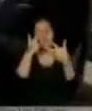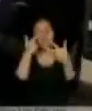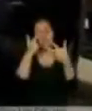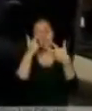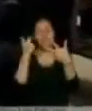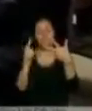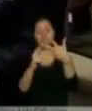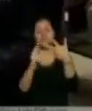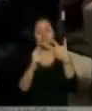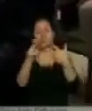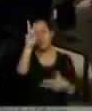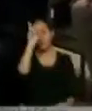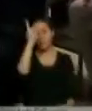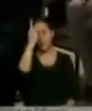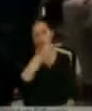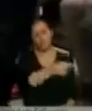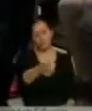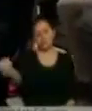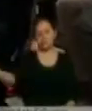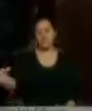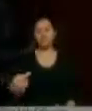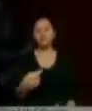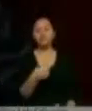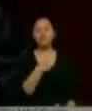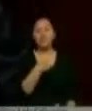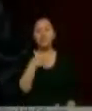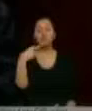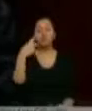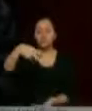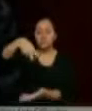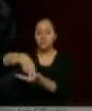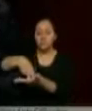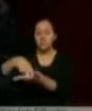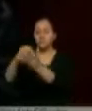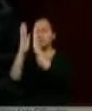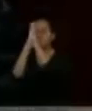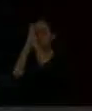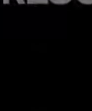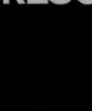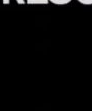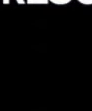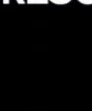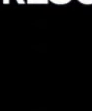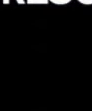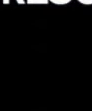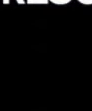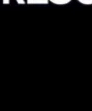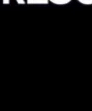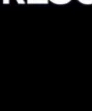Se equivocaron de persona. Yo solo me arrodillo ante Dios para estar de pie ante los hombres.